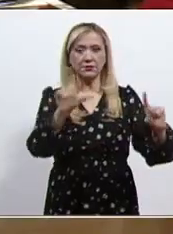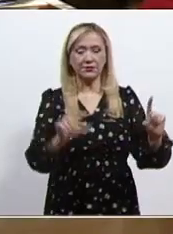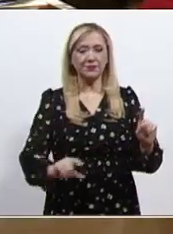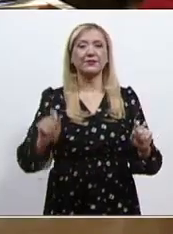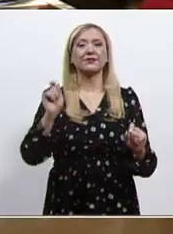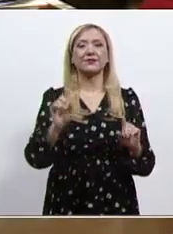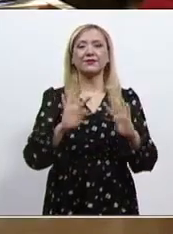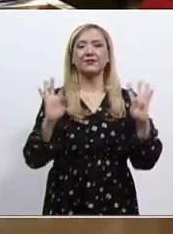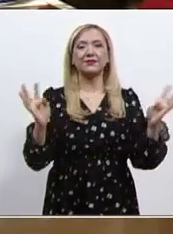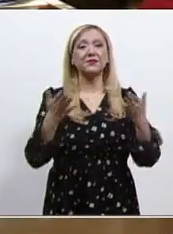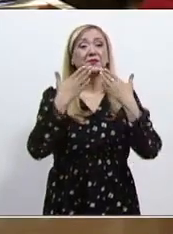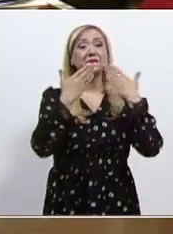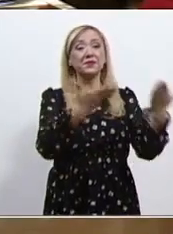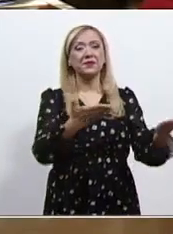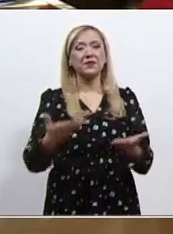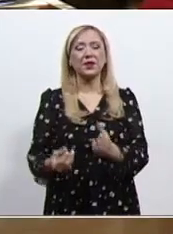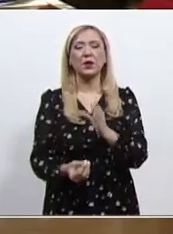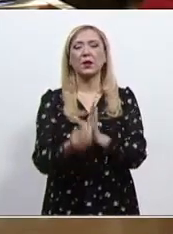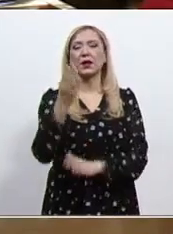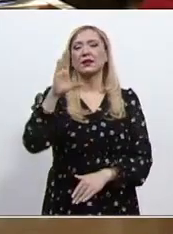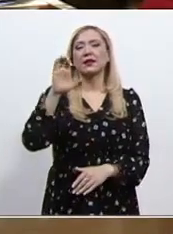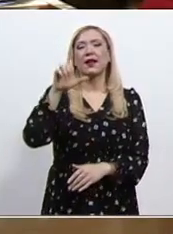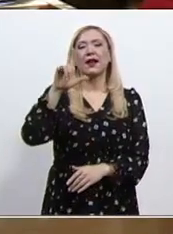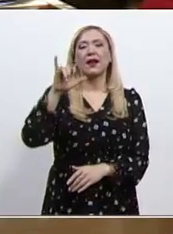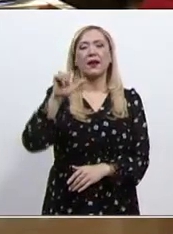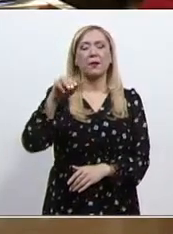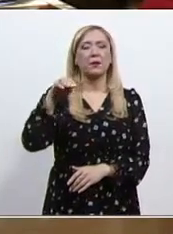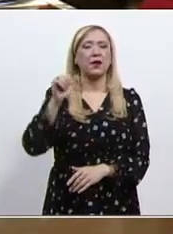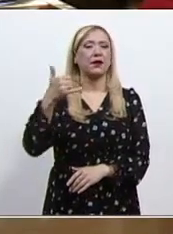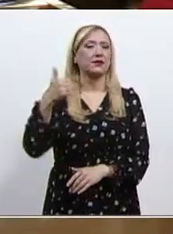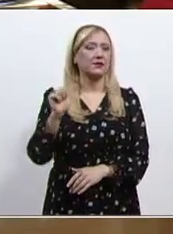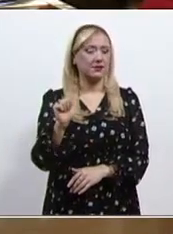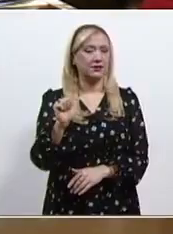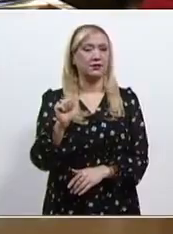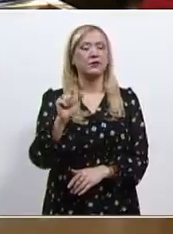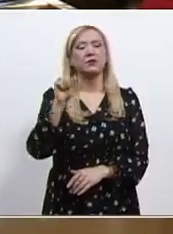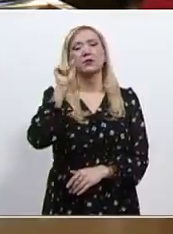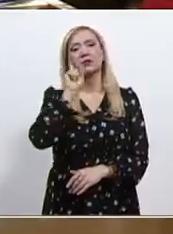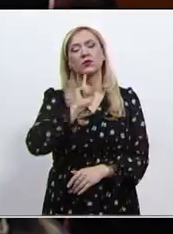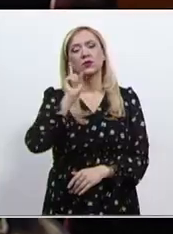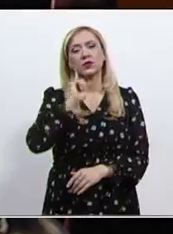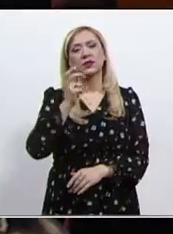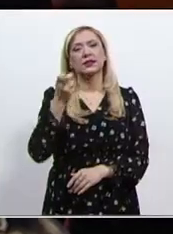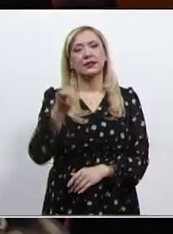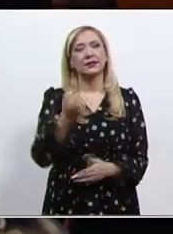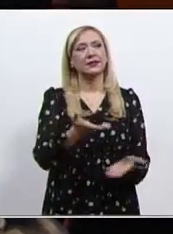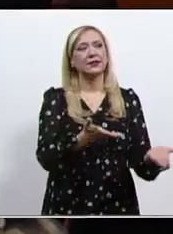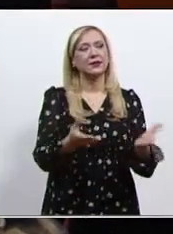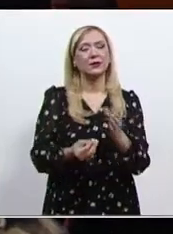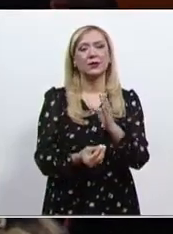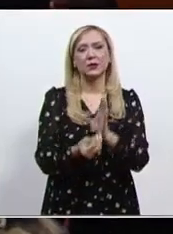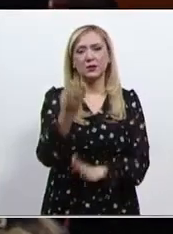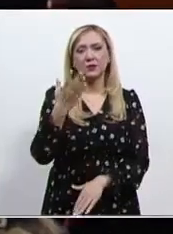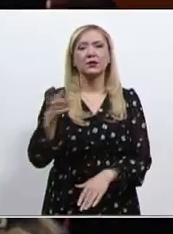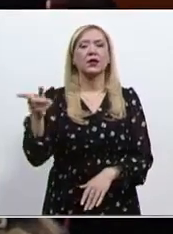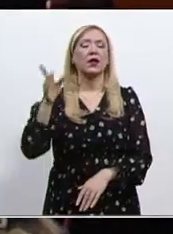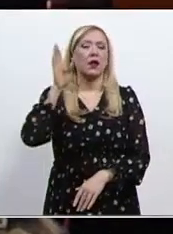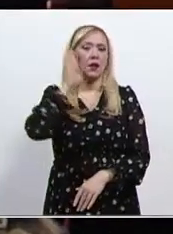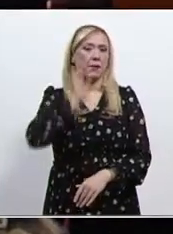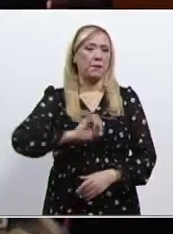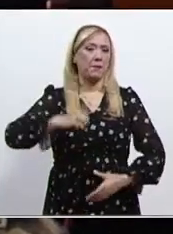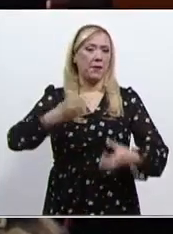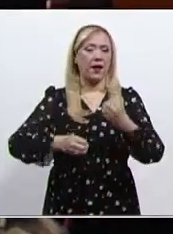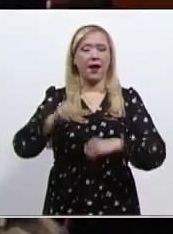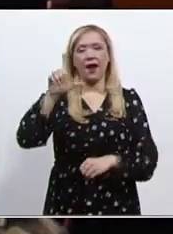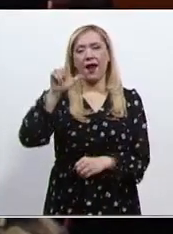a la consejera Celia Maya García en nombre de la suprema corte el ministro Javier lainez potisek se